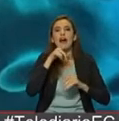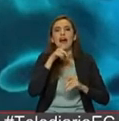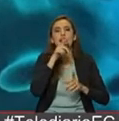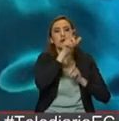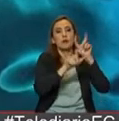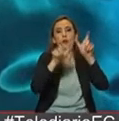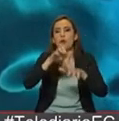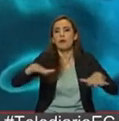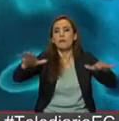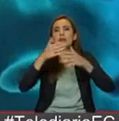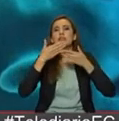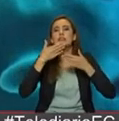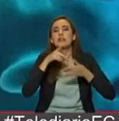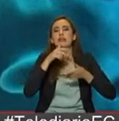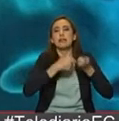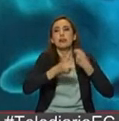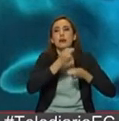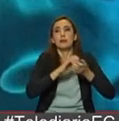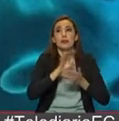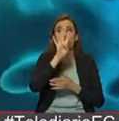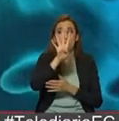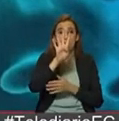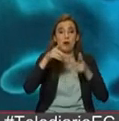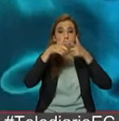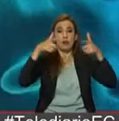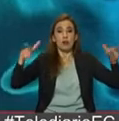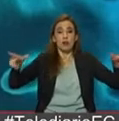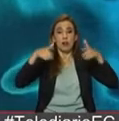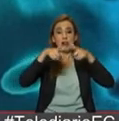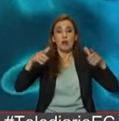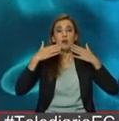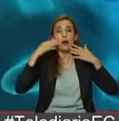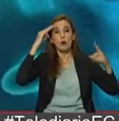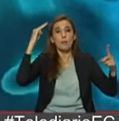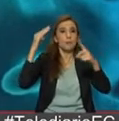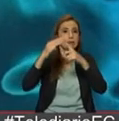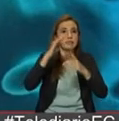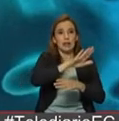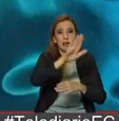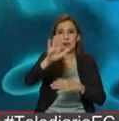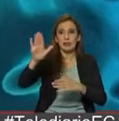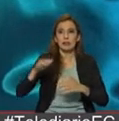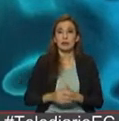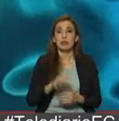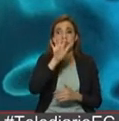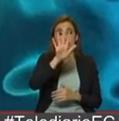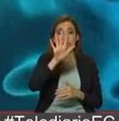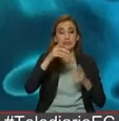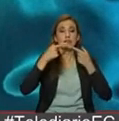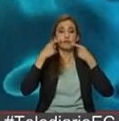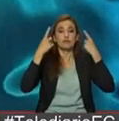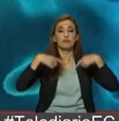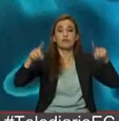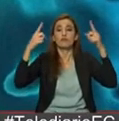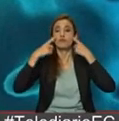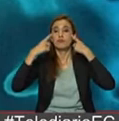llegar? 4. Relacionamiento y lenguaje con clientes. El mensaje para cada público. 5. Canales de